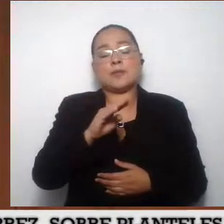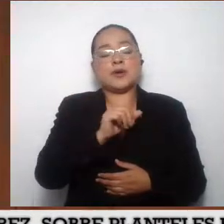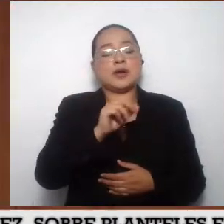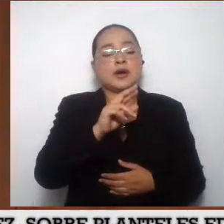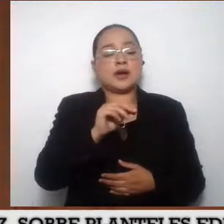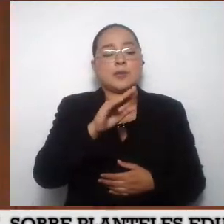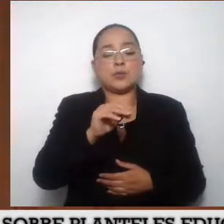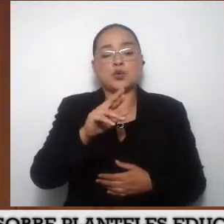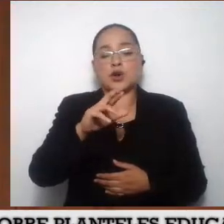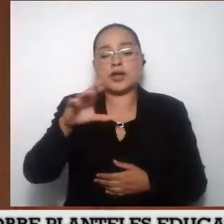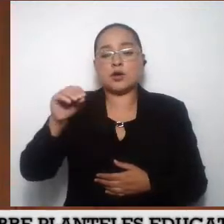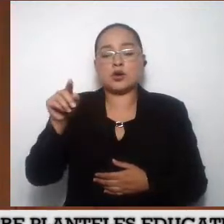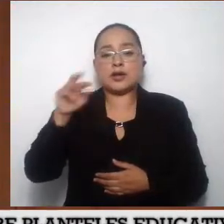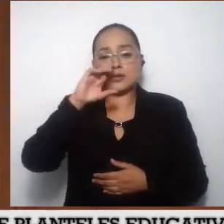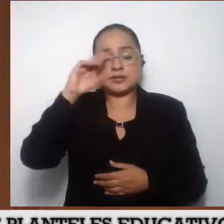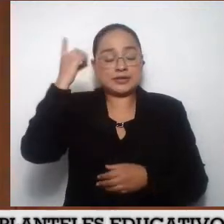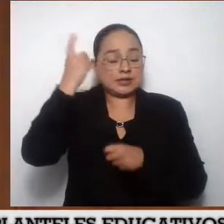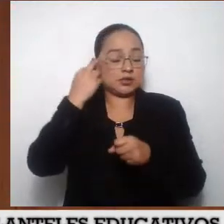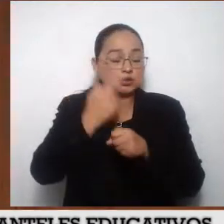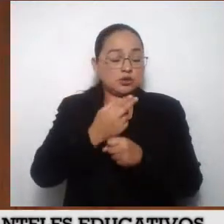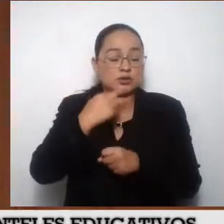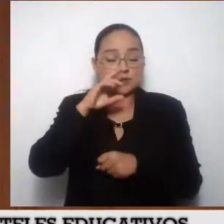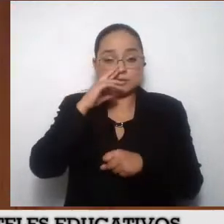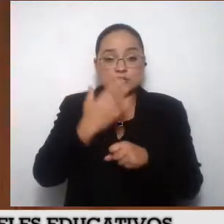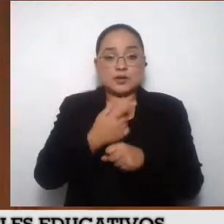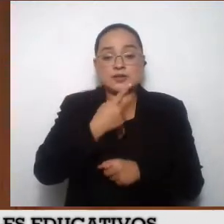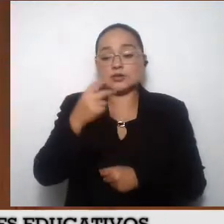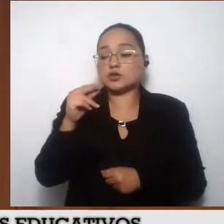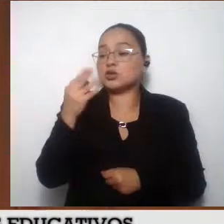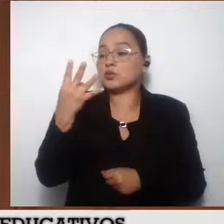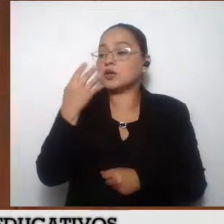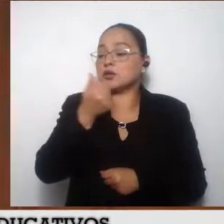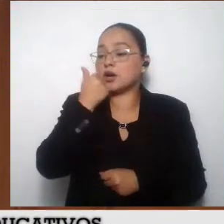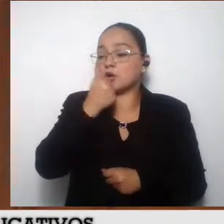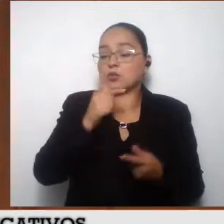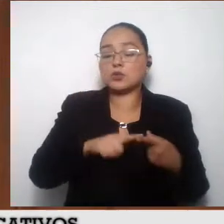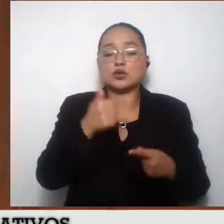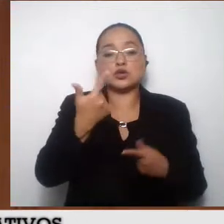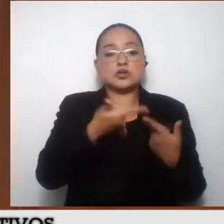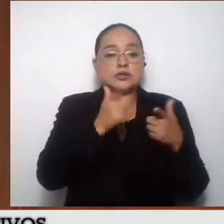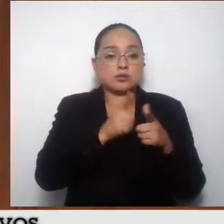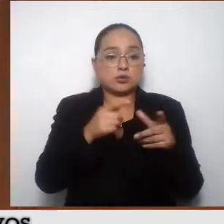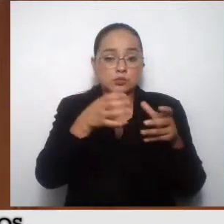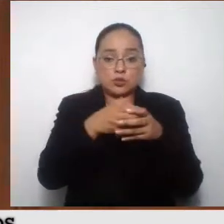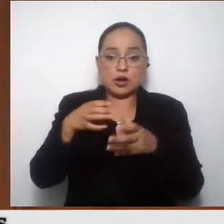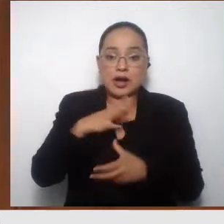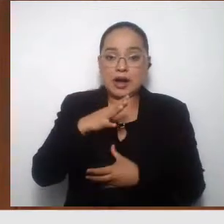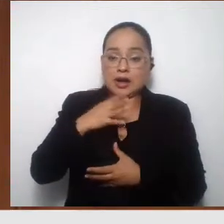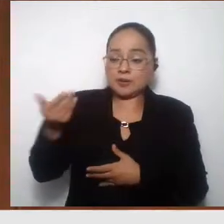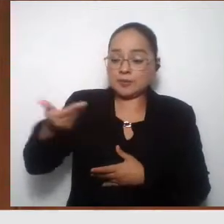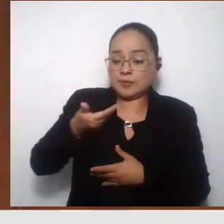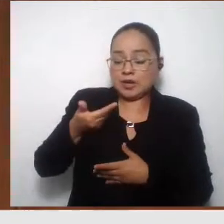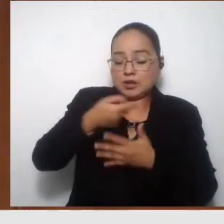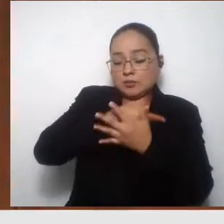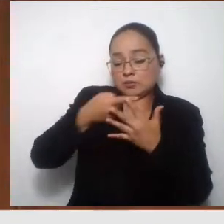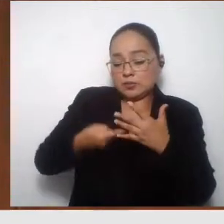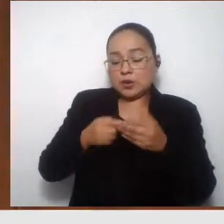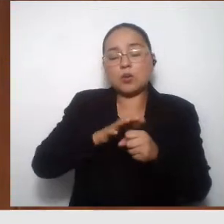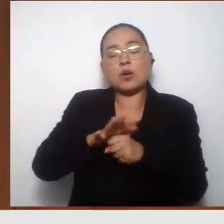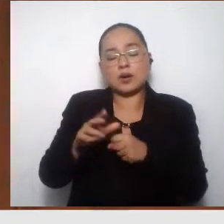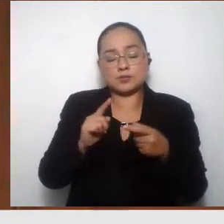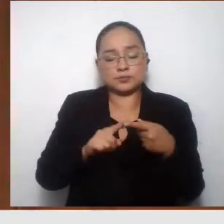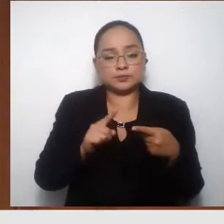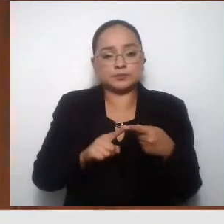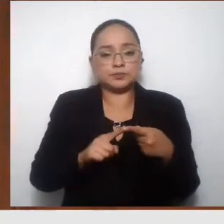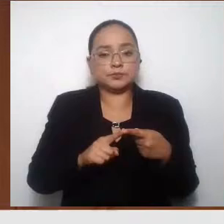con 384 alumnos, 12 grupos. Nos plasma las necesidades siguientes: